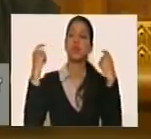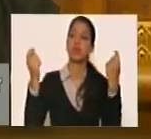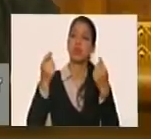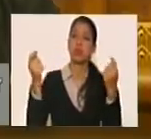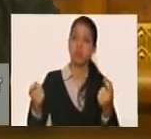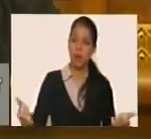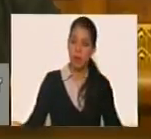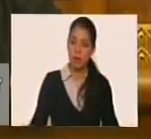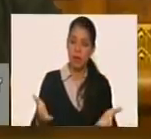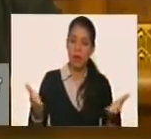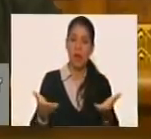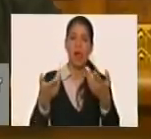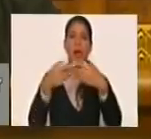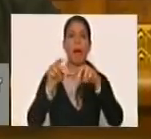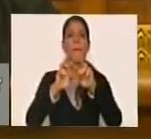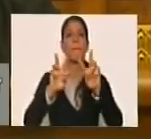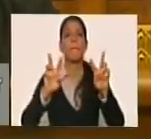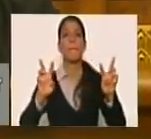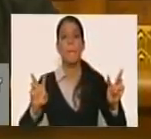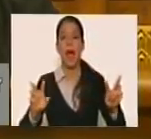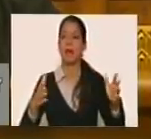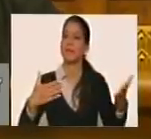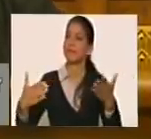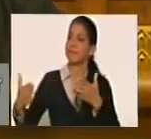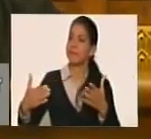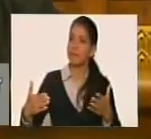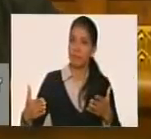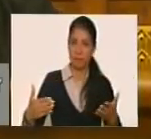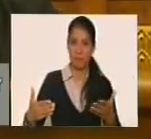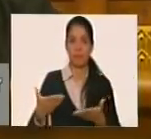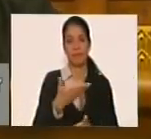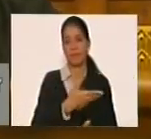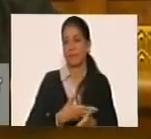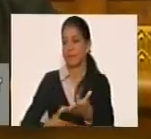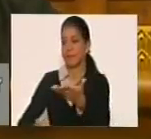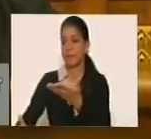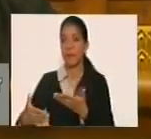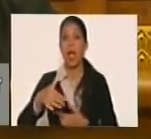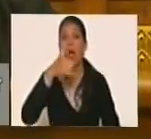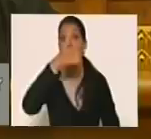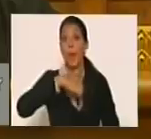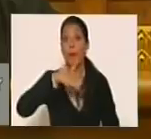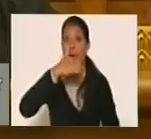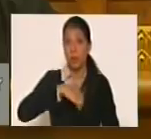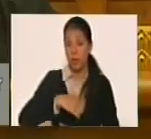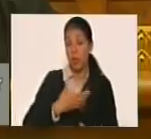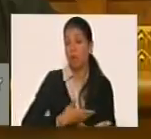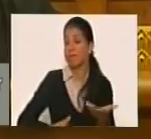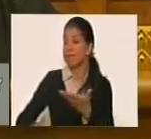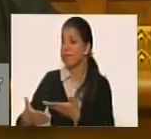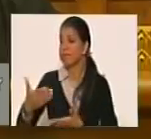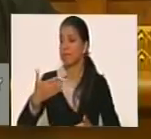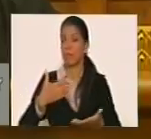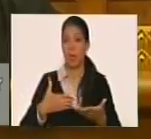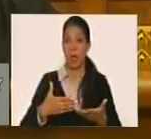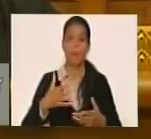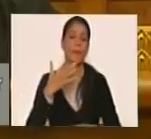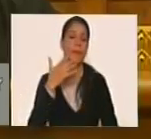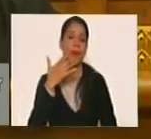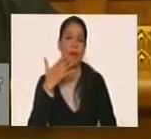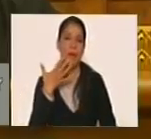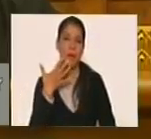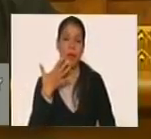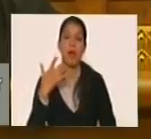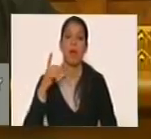de mensajes que promuevan la diversidad, la tolerancia y el respeto recíproco, así como